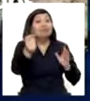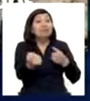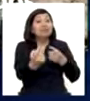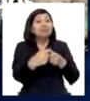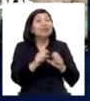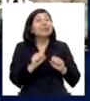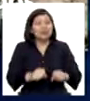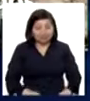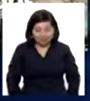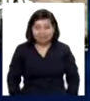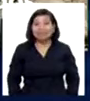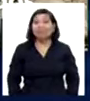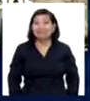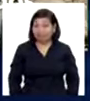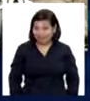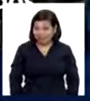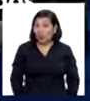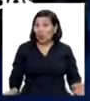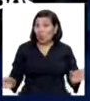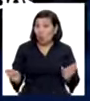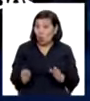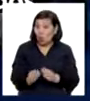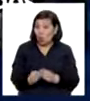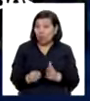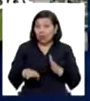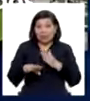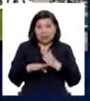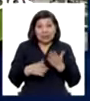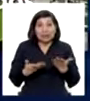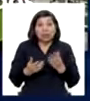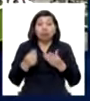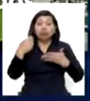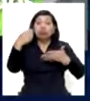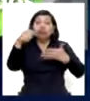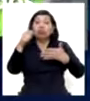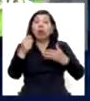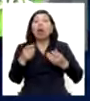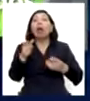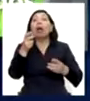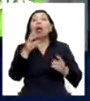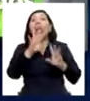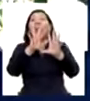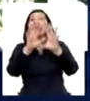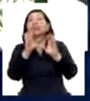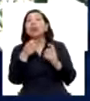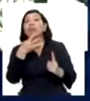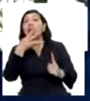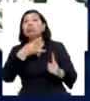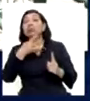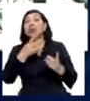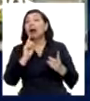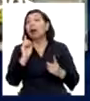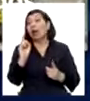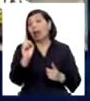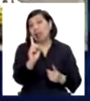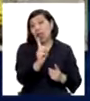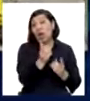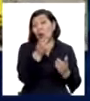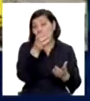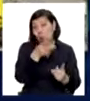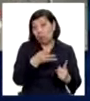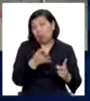que participan. Sí, efectivamente, mira, junto a las bases hay unos criterios de calificación muy específicos que te miden cada aspecto,